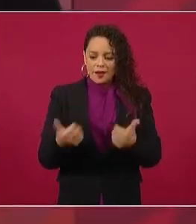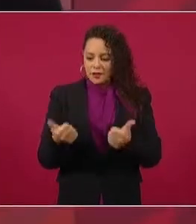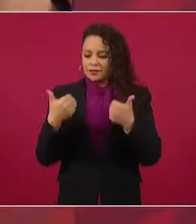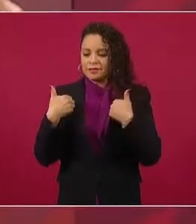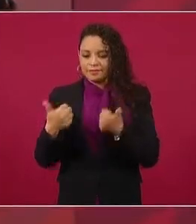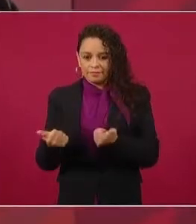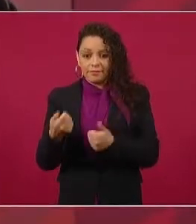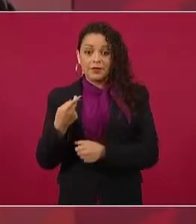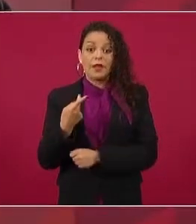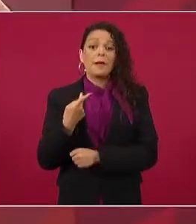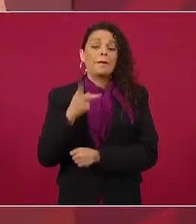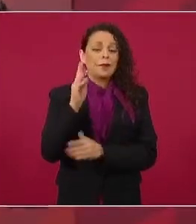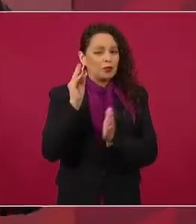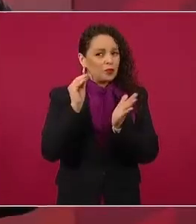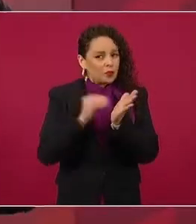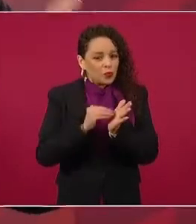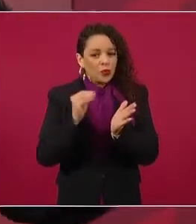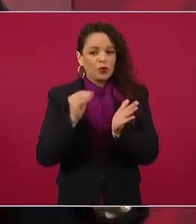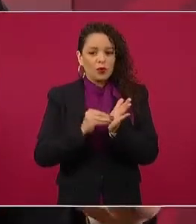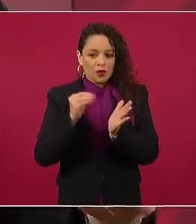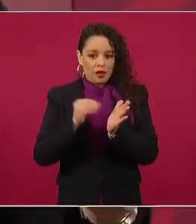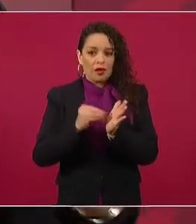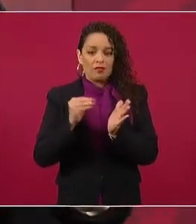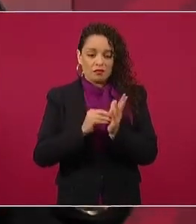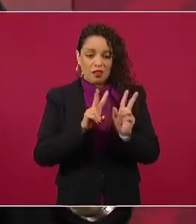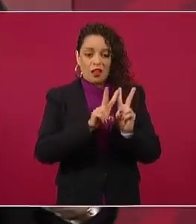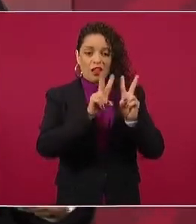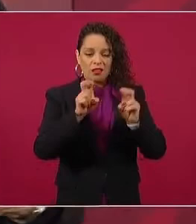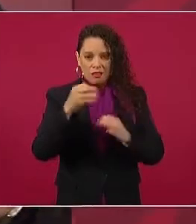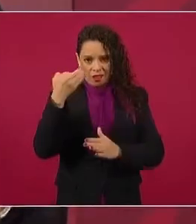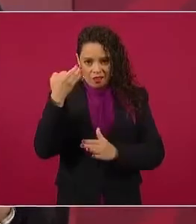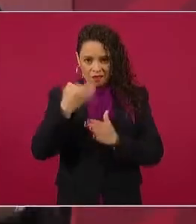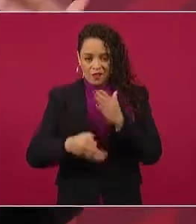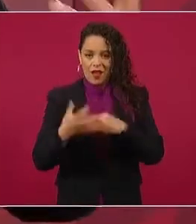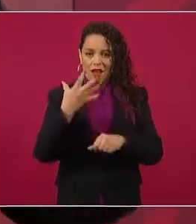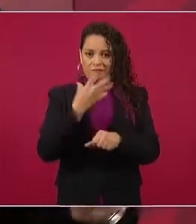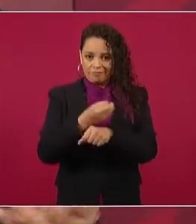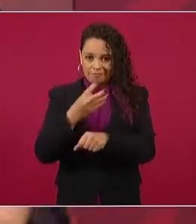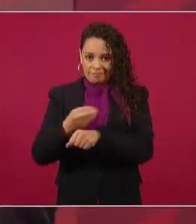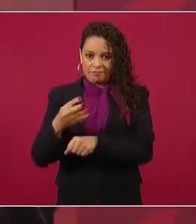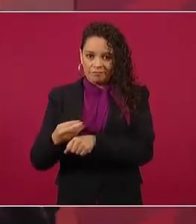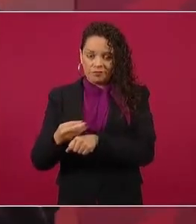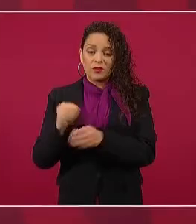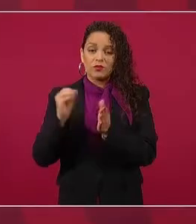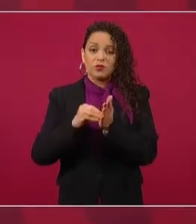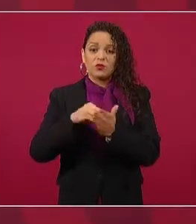maneras quedan asuntos pendientes. Hay una demanda